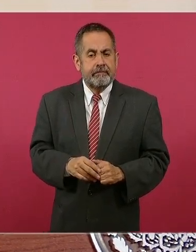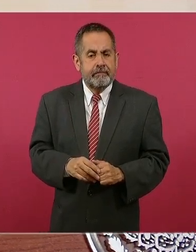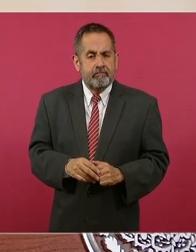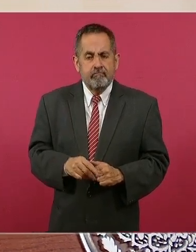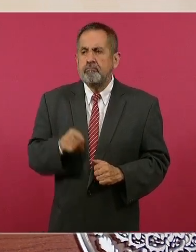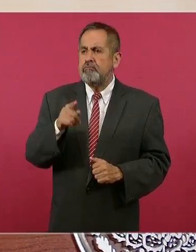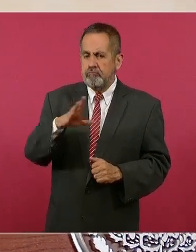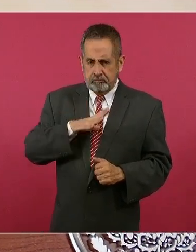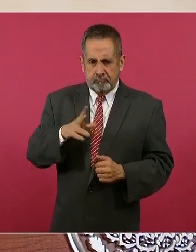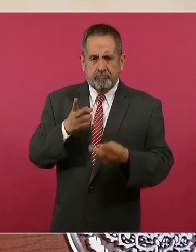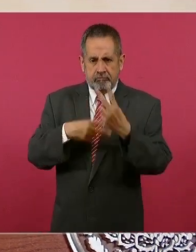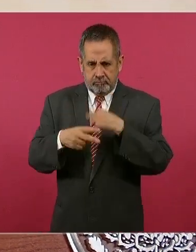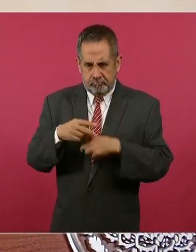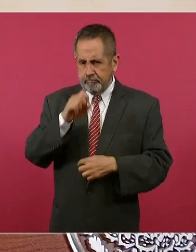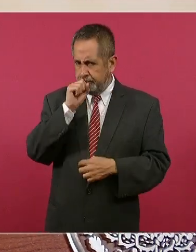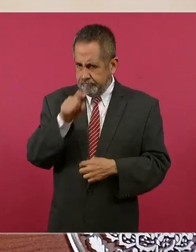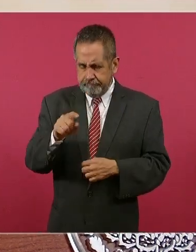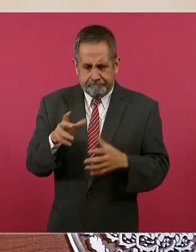estuvieron también